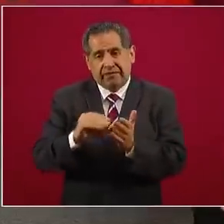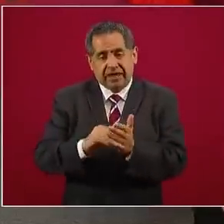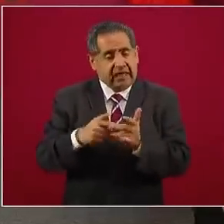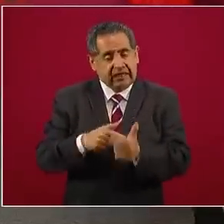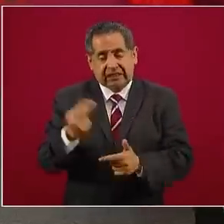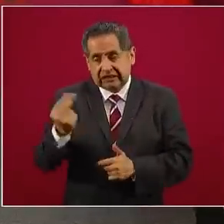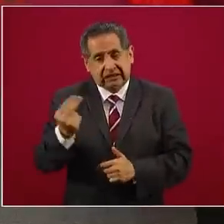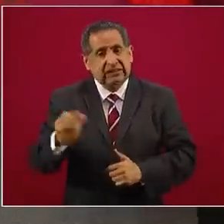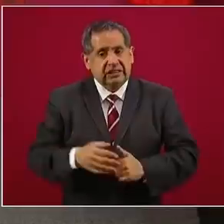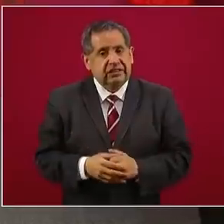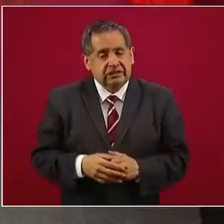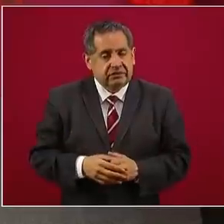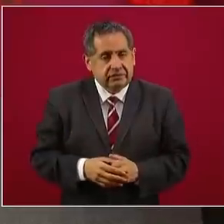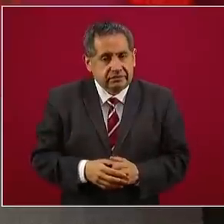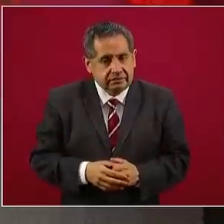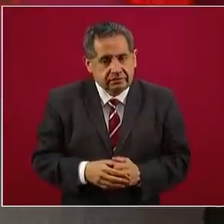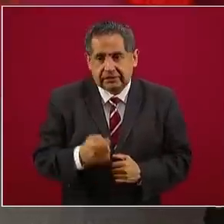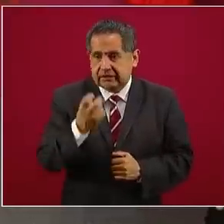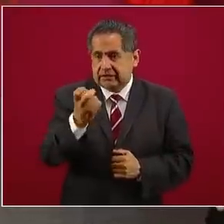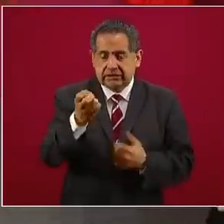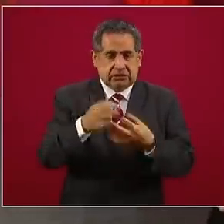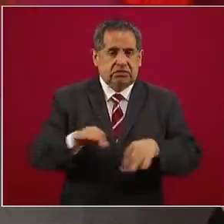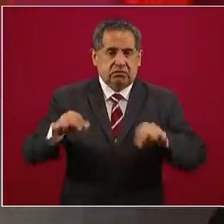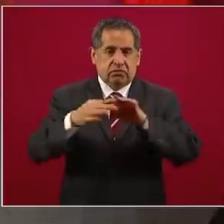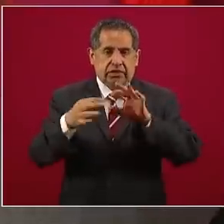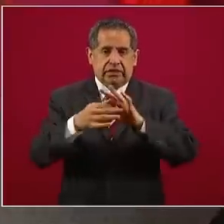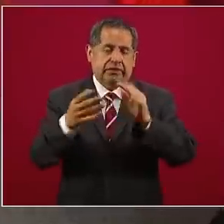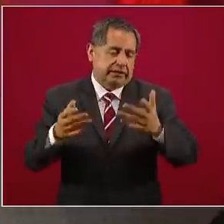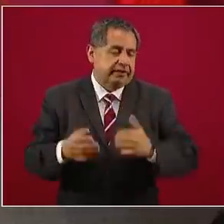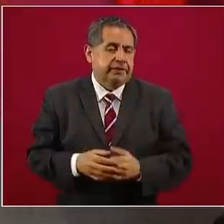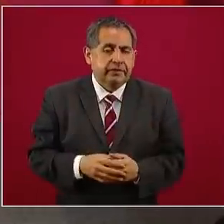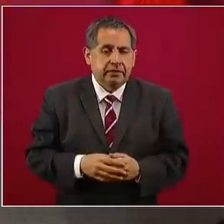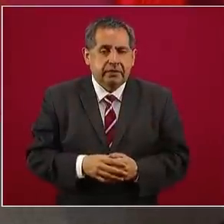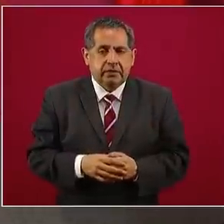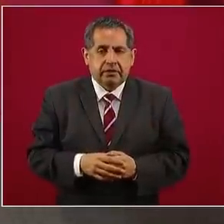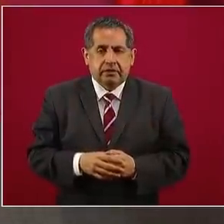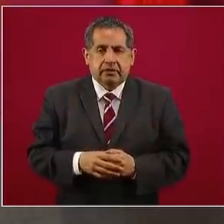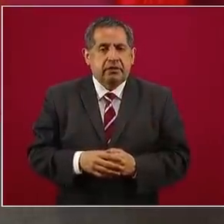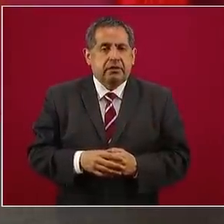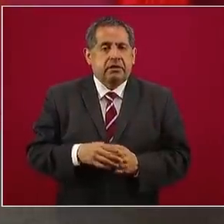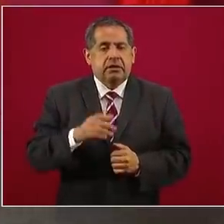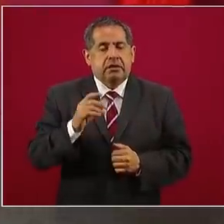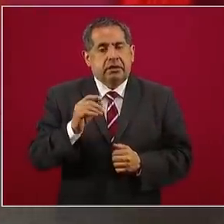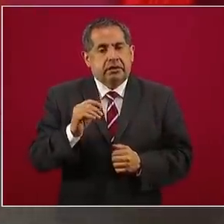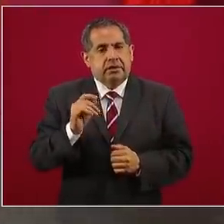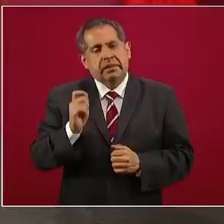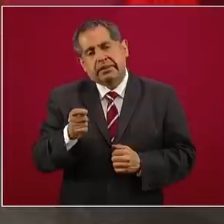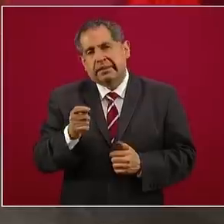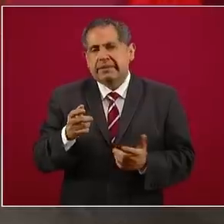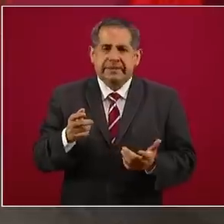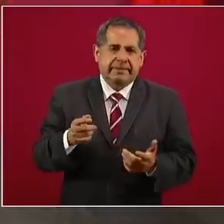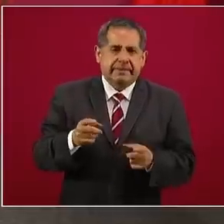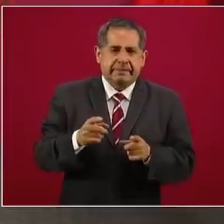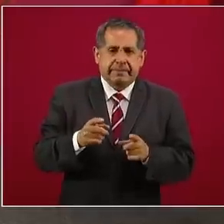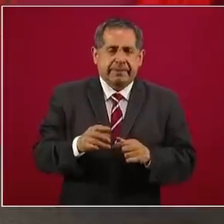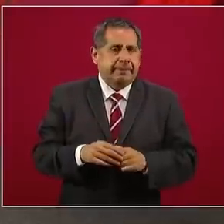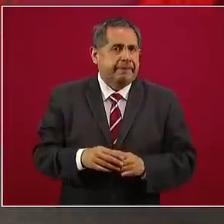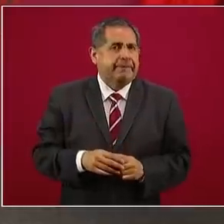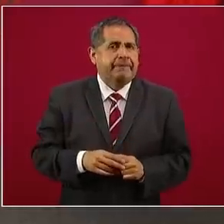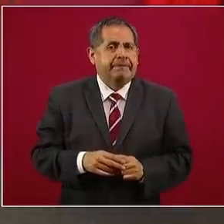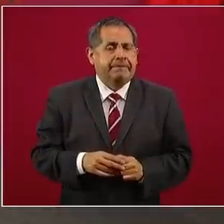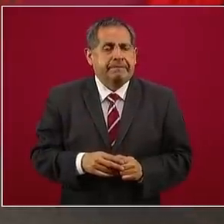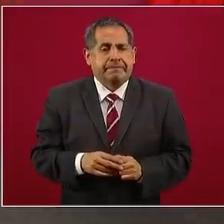Esto es muy importante. Claro, no es lo mismo